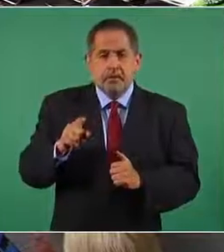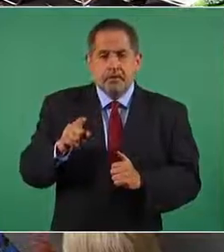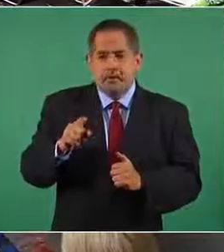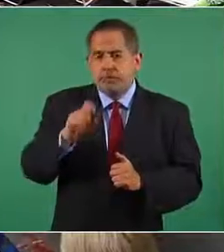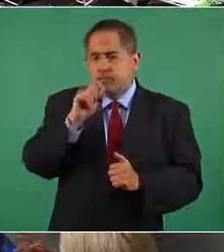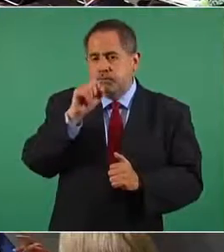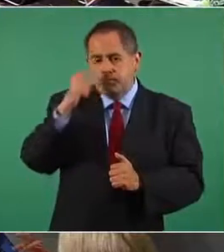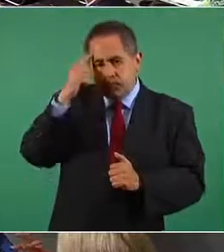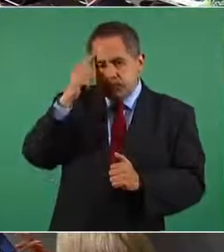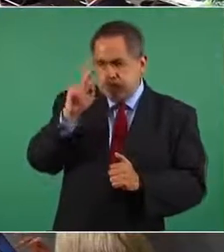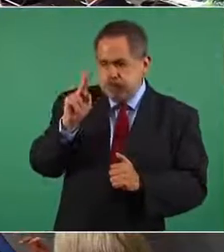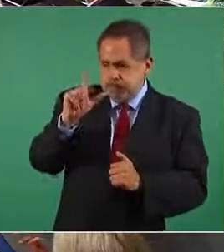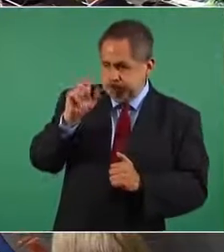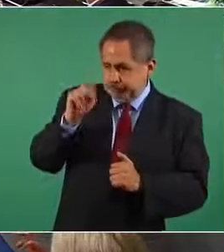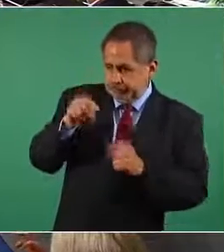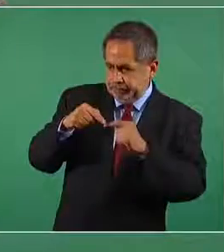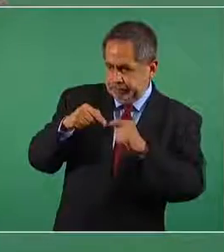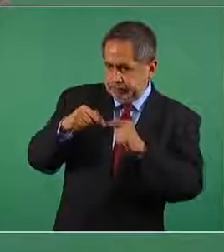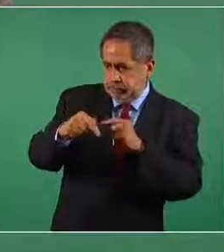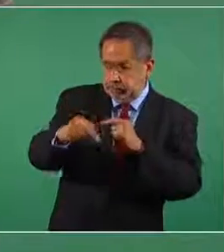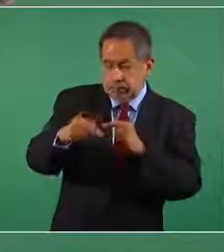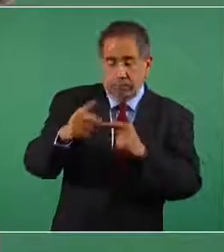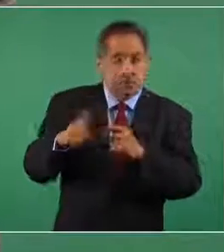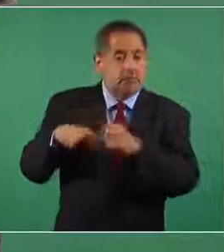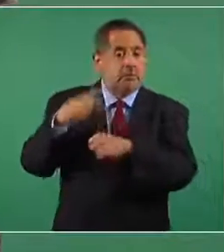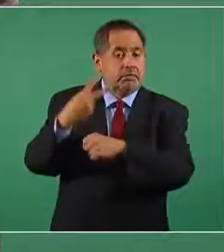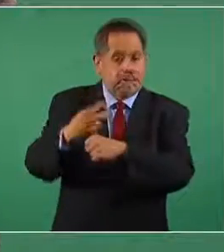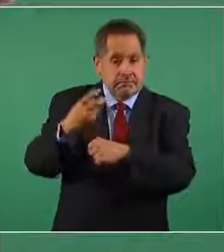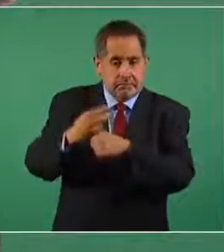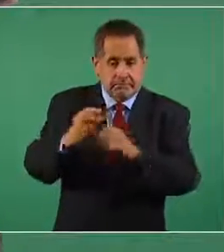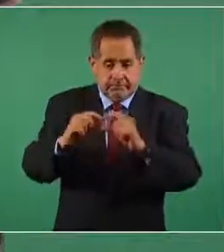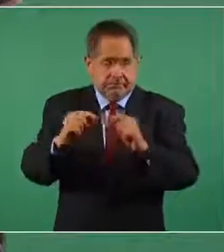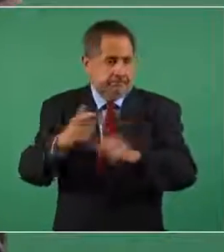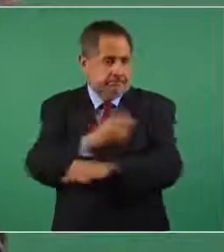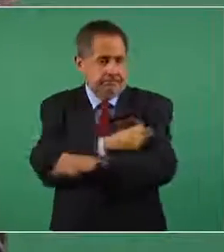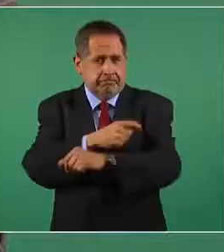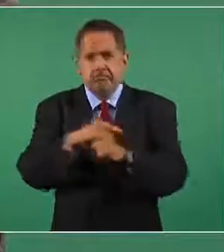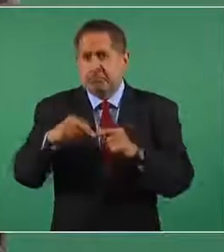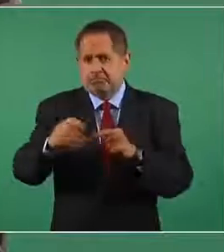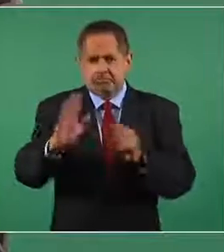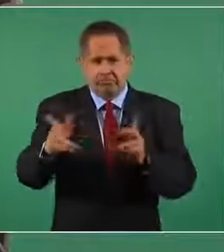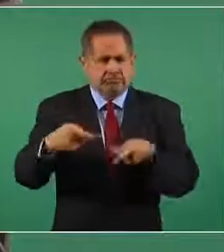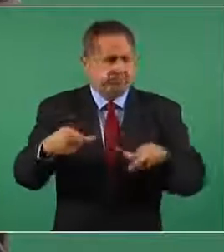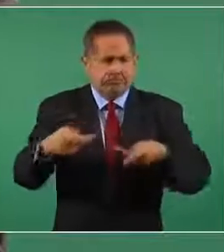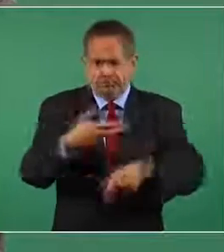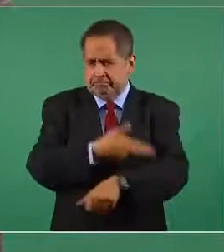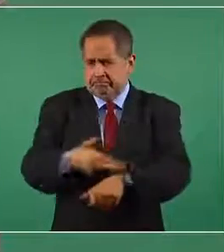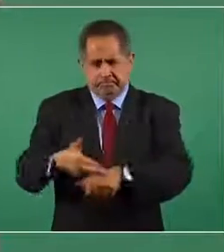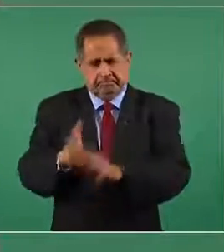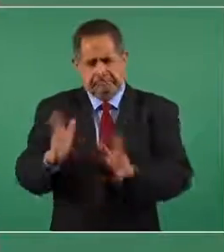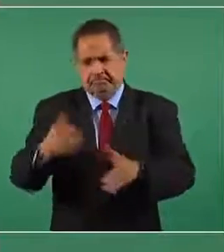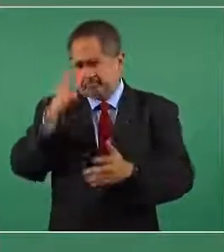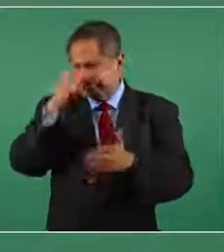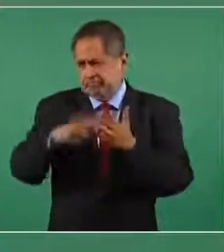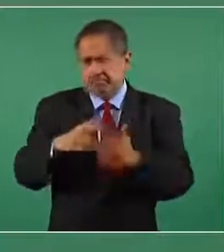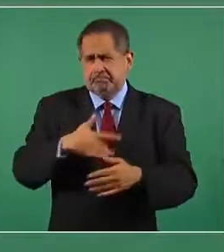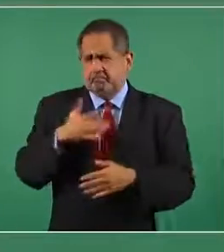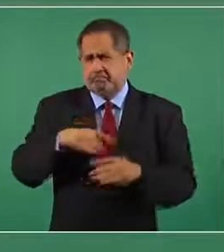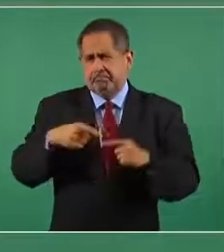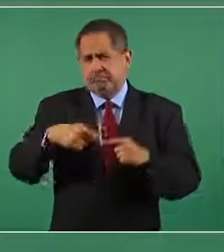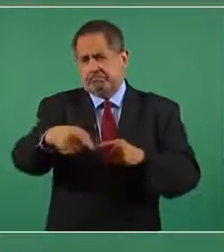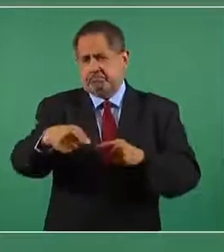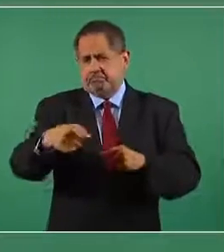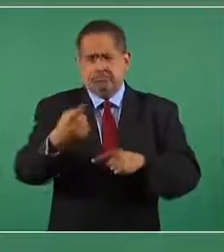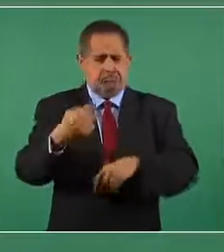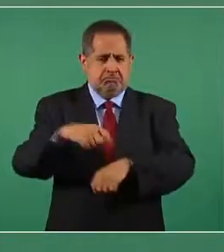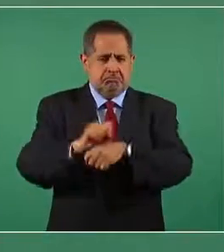el plan para la aplicación de la segunda dosis, que yo creo que en una semana,